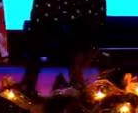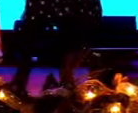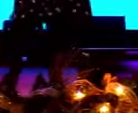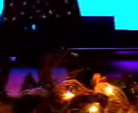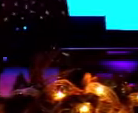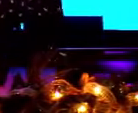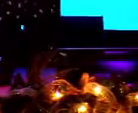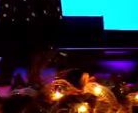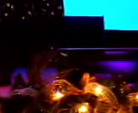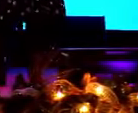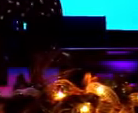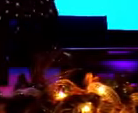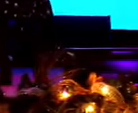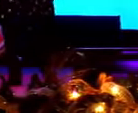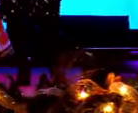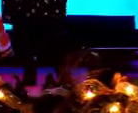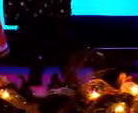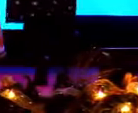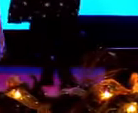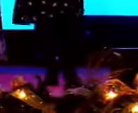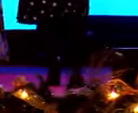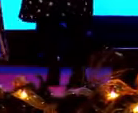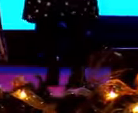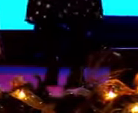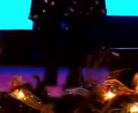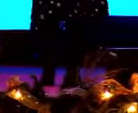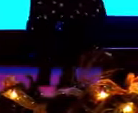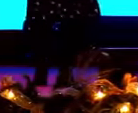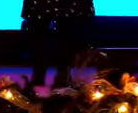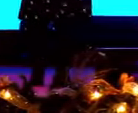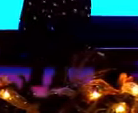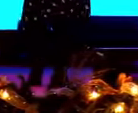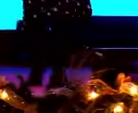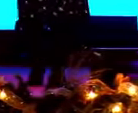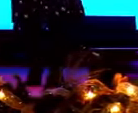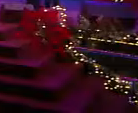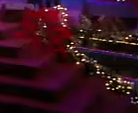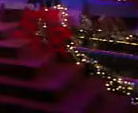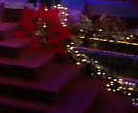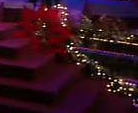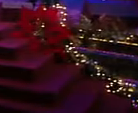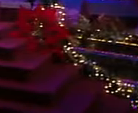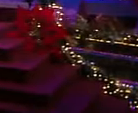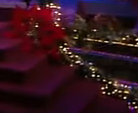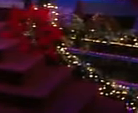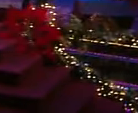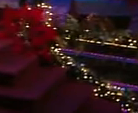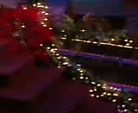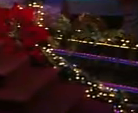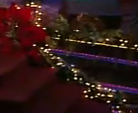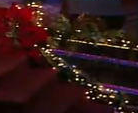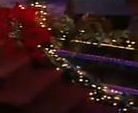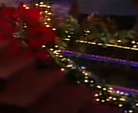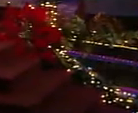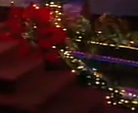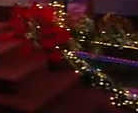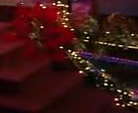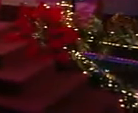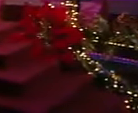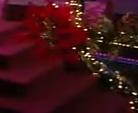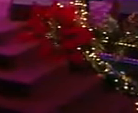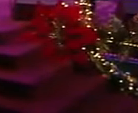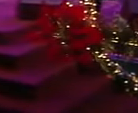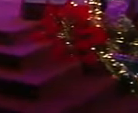No lo hay, no lo hay. No hay Dios que pueda hacer las